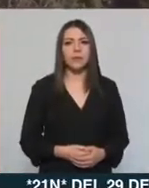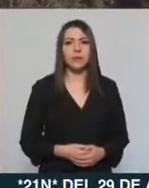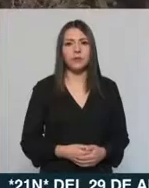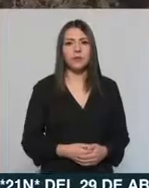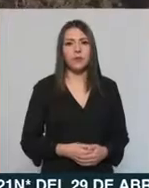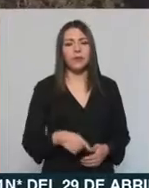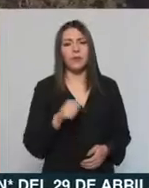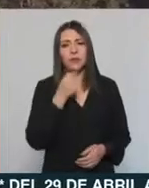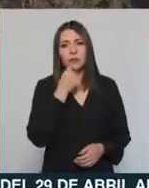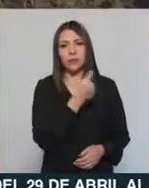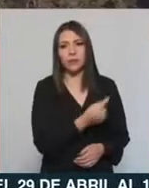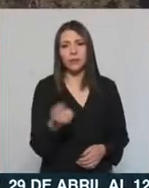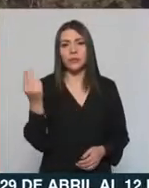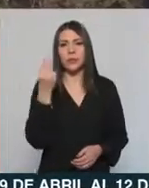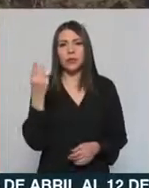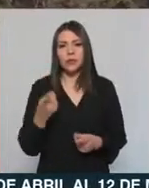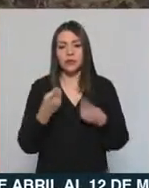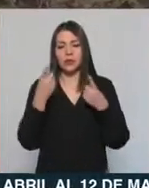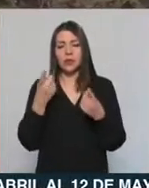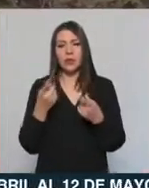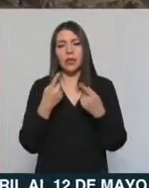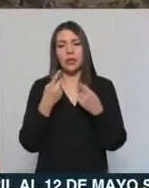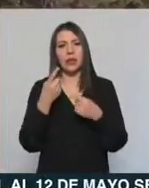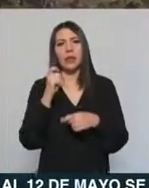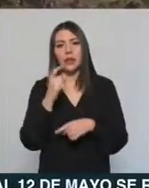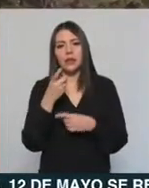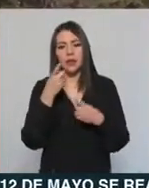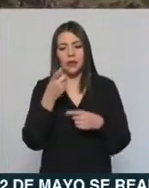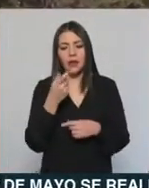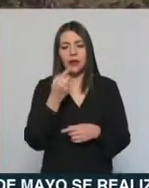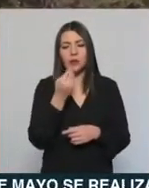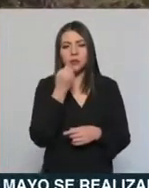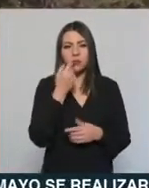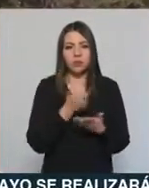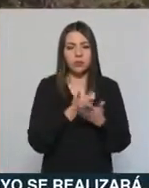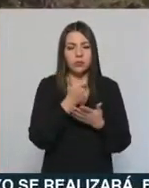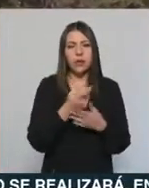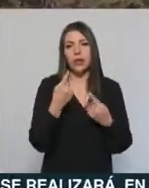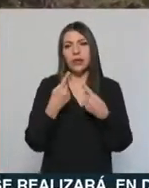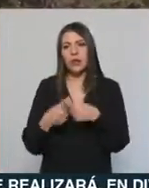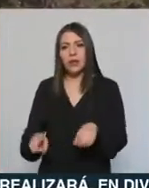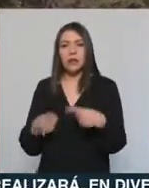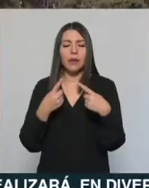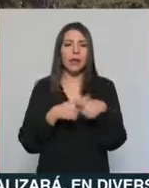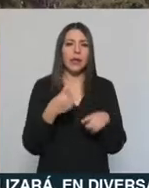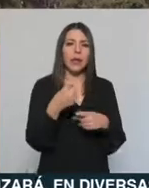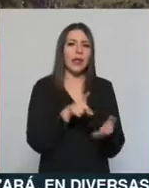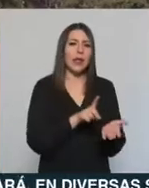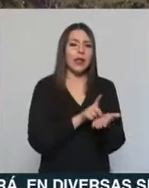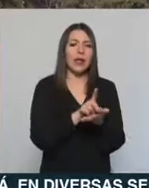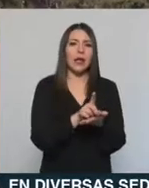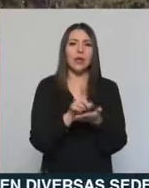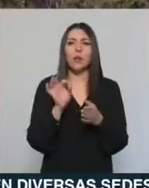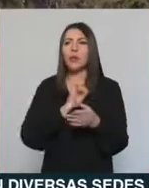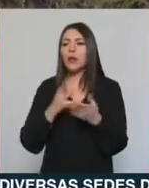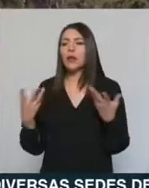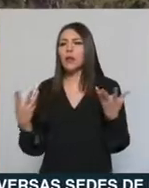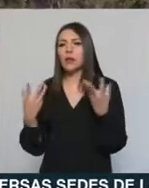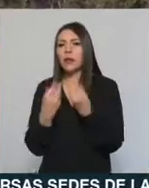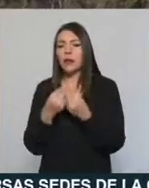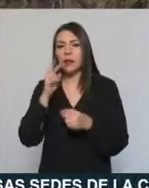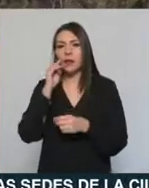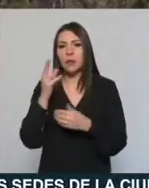alimentos de los menores es diferente de el derecho de convivencia de ellos con su progenitor o de su progenitor con ellos. Okay. En